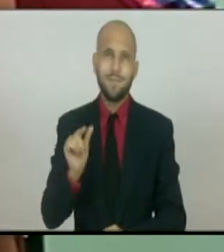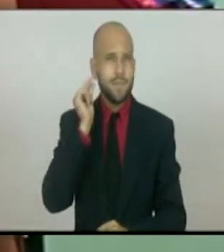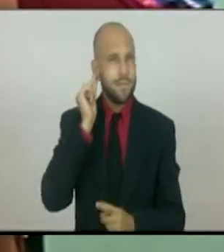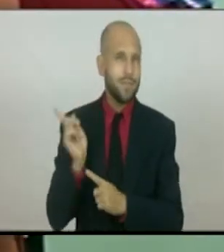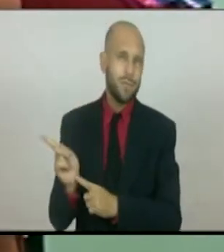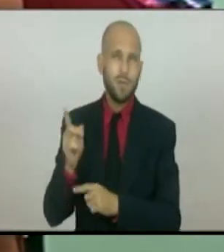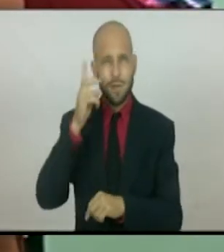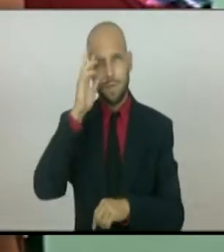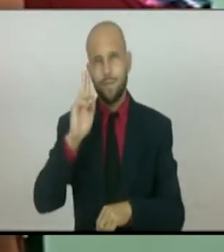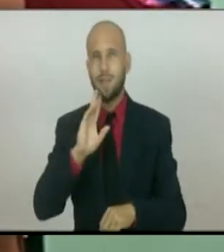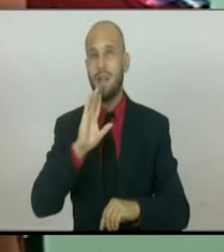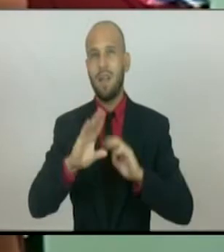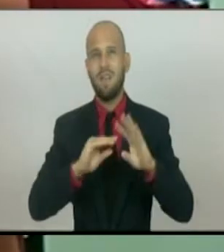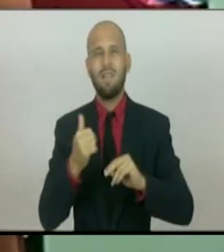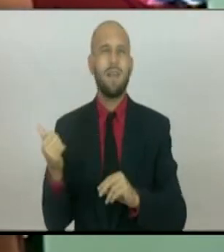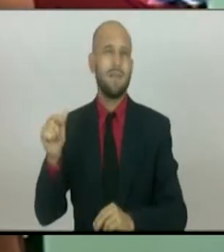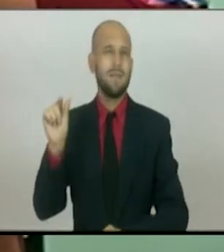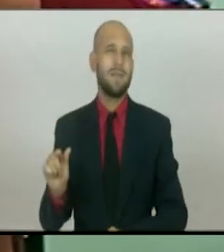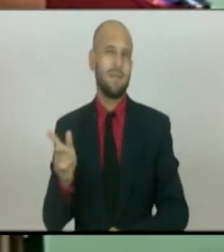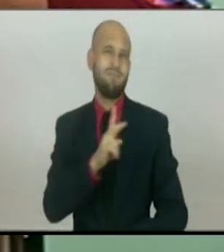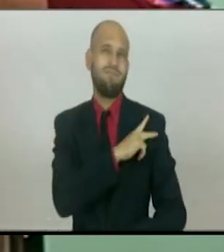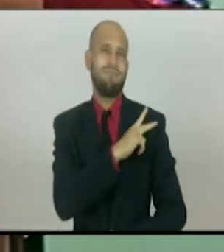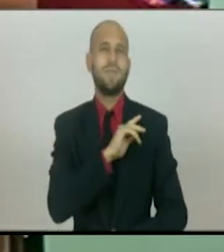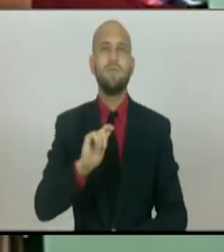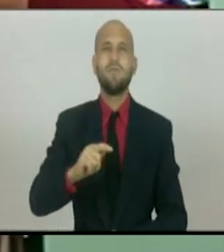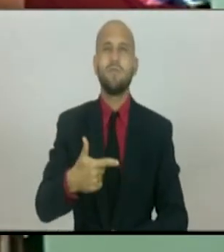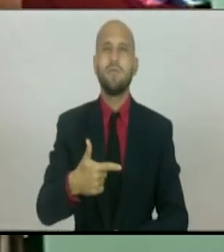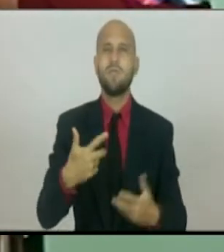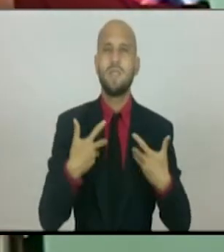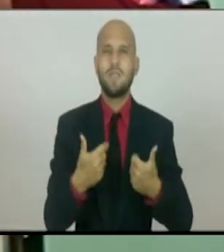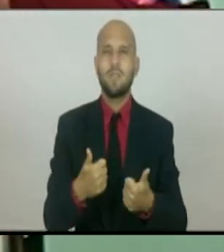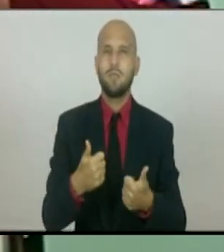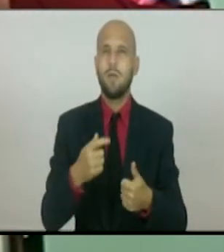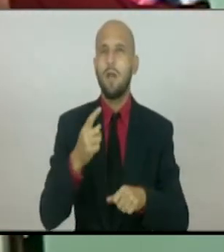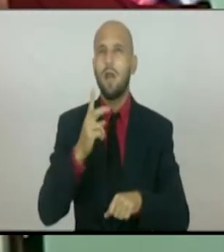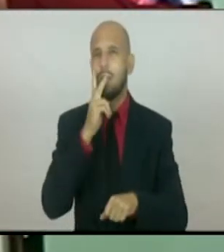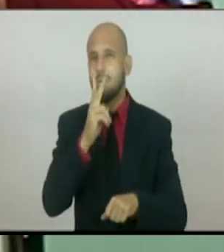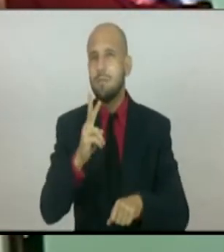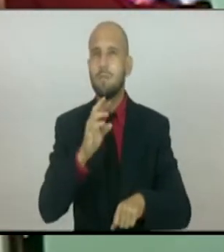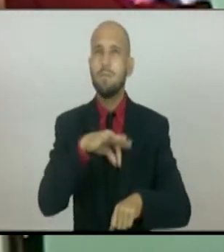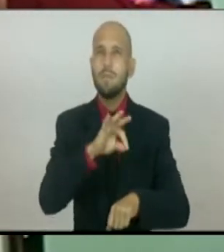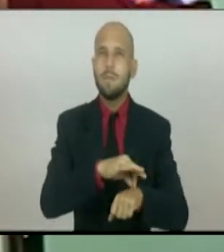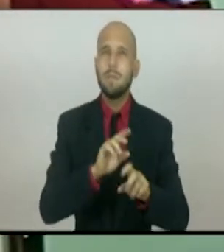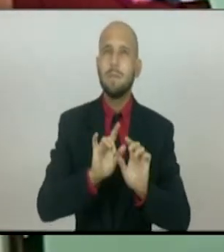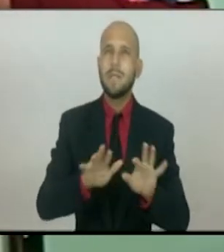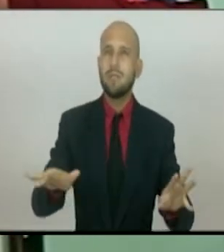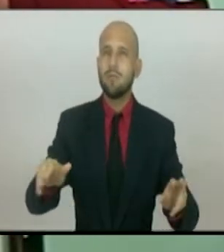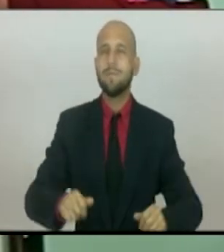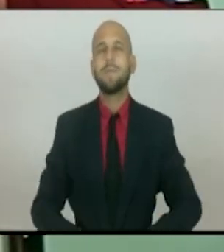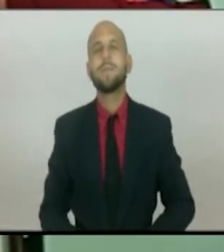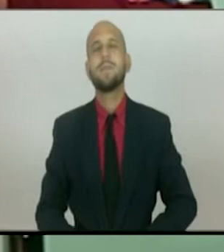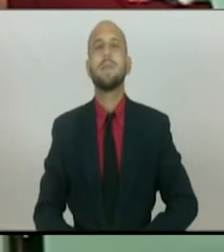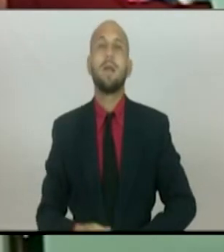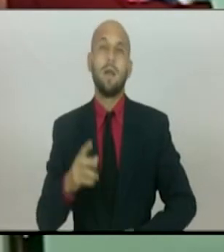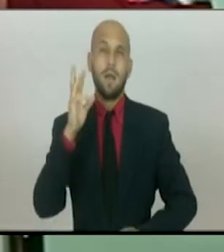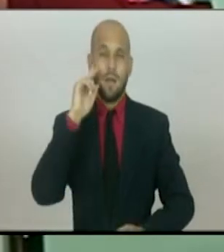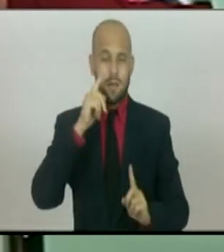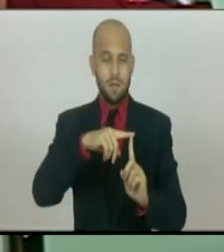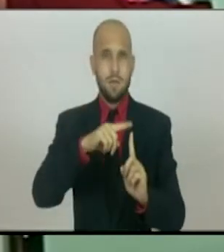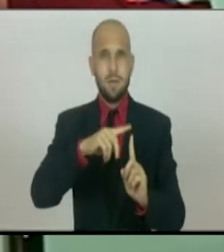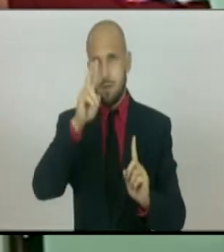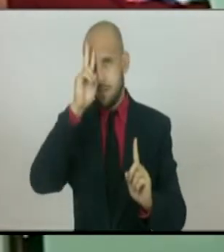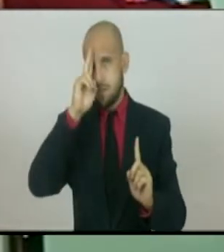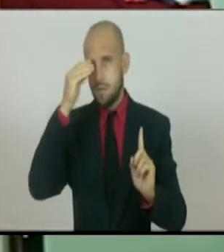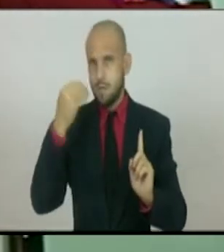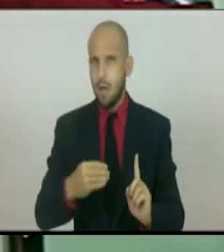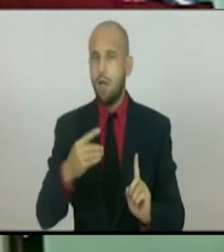tarde, la subdirectora provincial de Vectores, porque sé que es un trabajo que realizan también con el apoyo de otras entidades